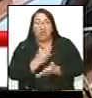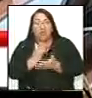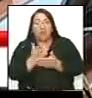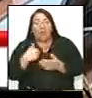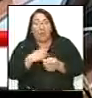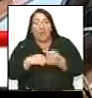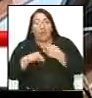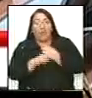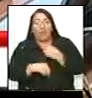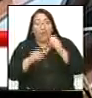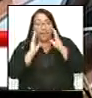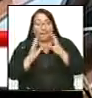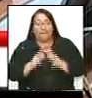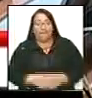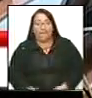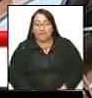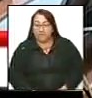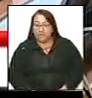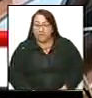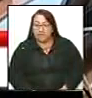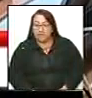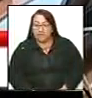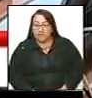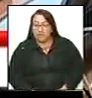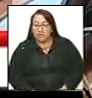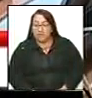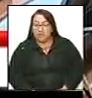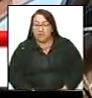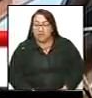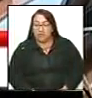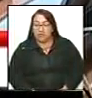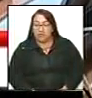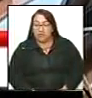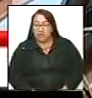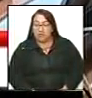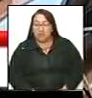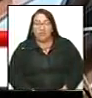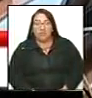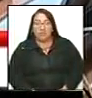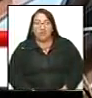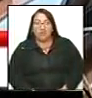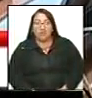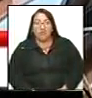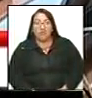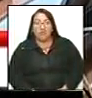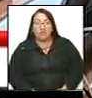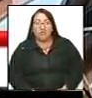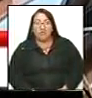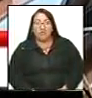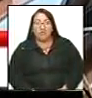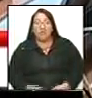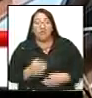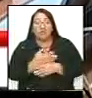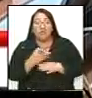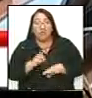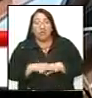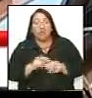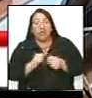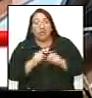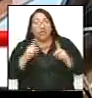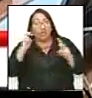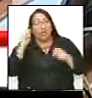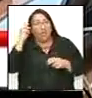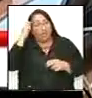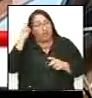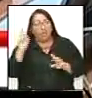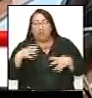país esa tendencia a segmentar las cosas de manera técnica puede ser un poco muy plausible pero que de manera política no